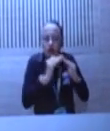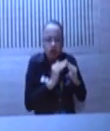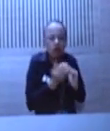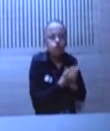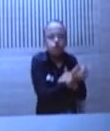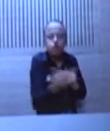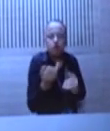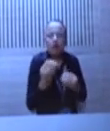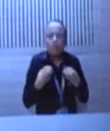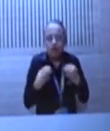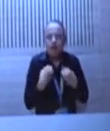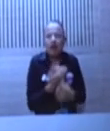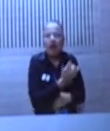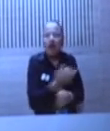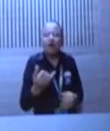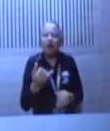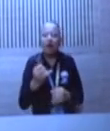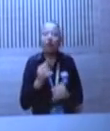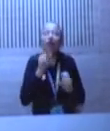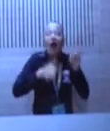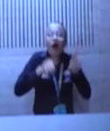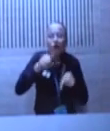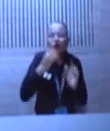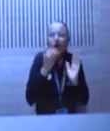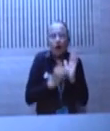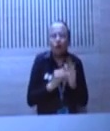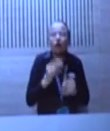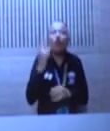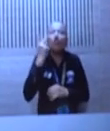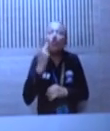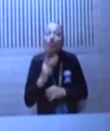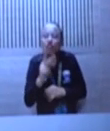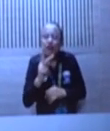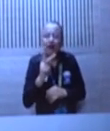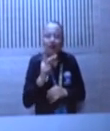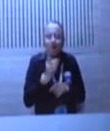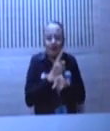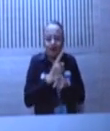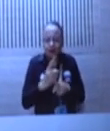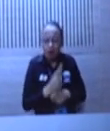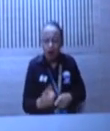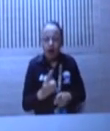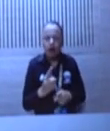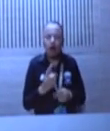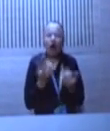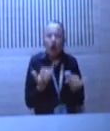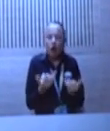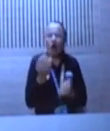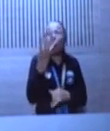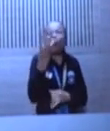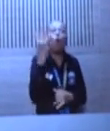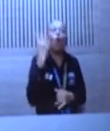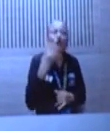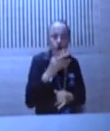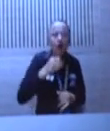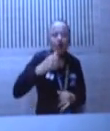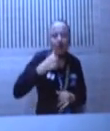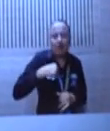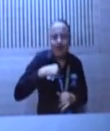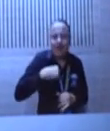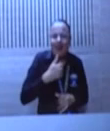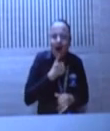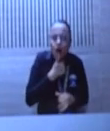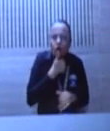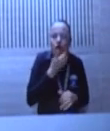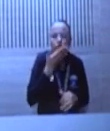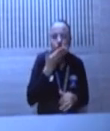tener agua dos días a la semana tener cuatro si ampliamos la operación y el acuerdo con lesmar es que ellos asumen Los costos de energía adicionales pues van a tener agua